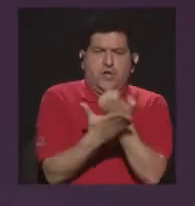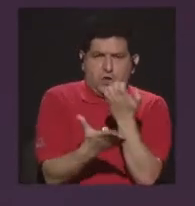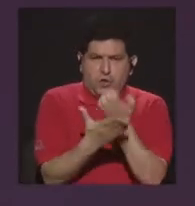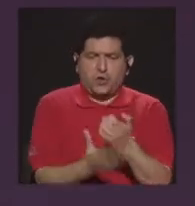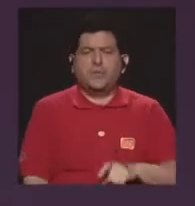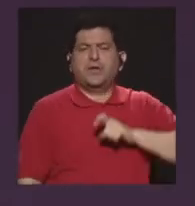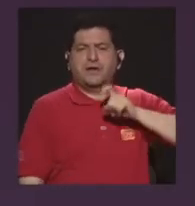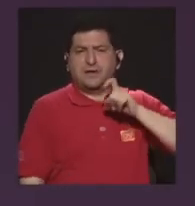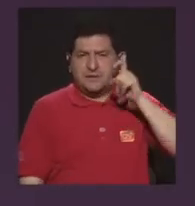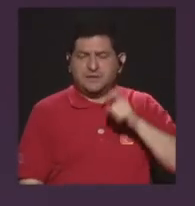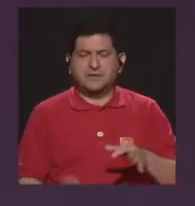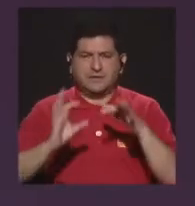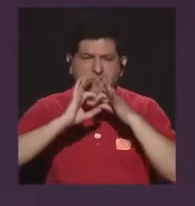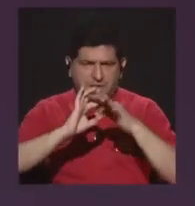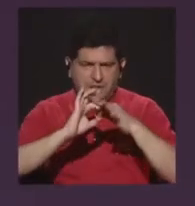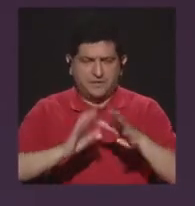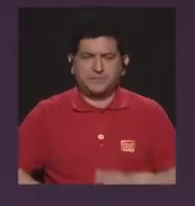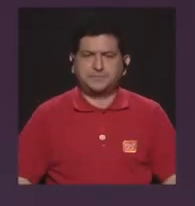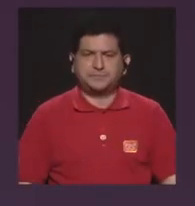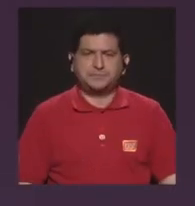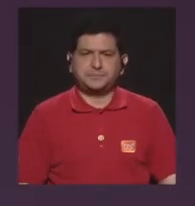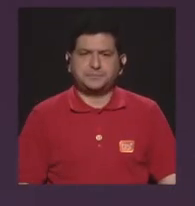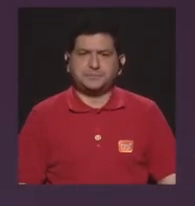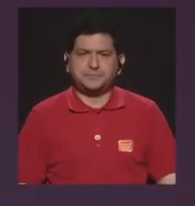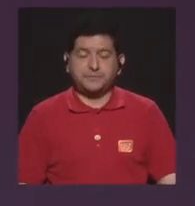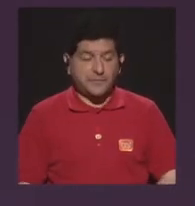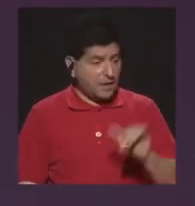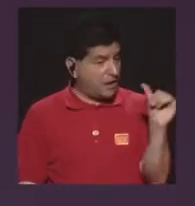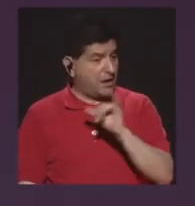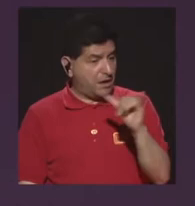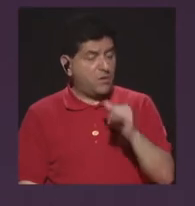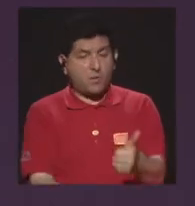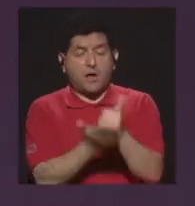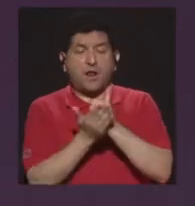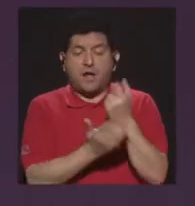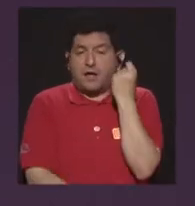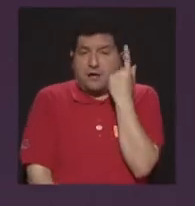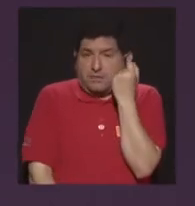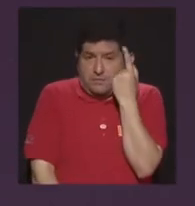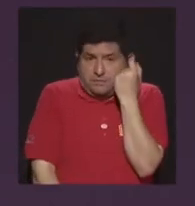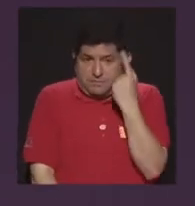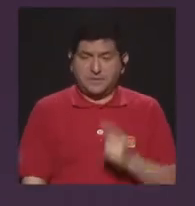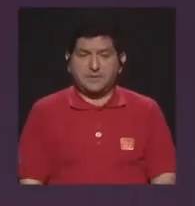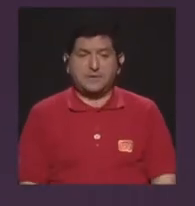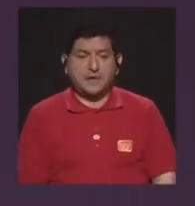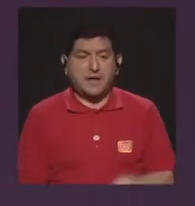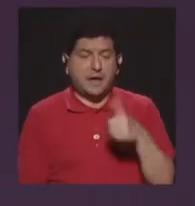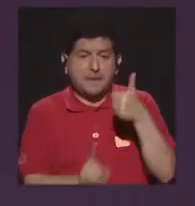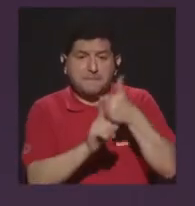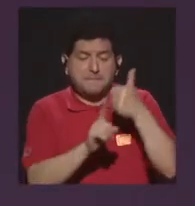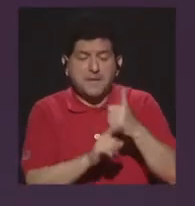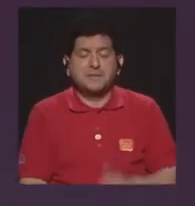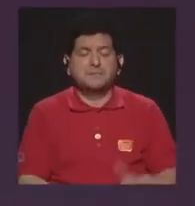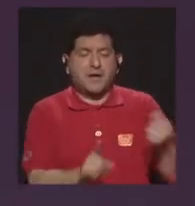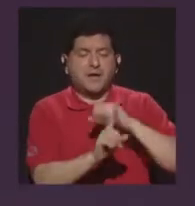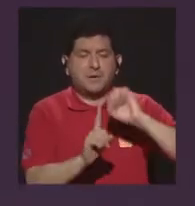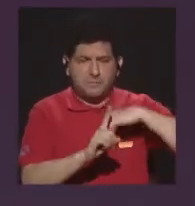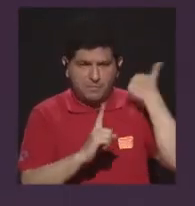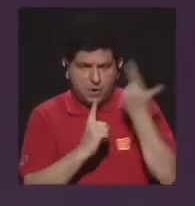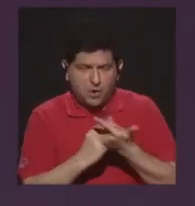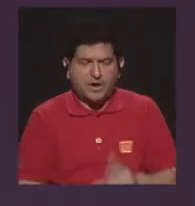la sexual. Y esto también nos ayuda a entender entonces cómo la propia violencia social es